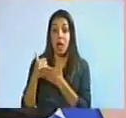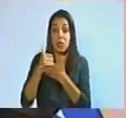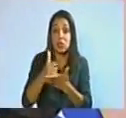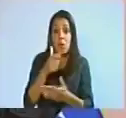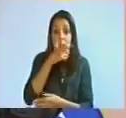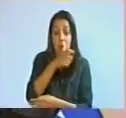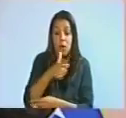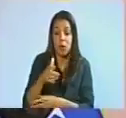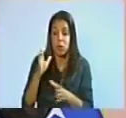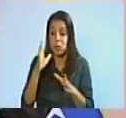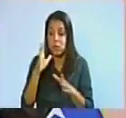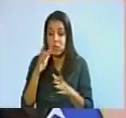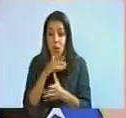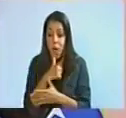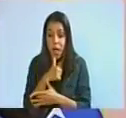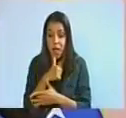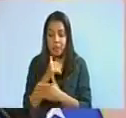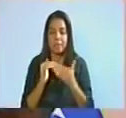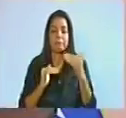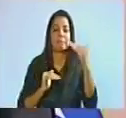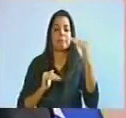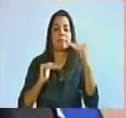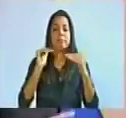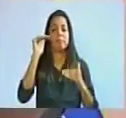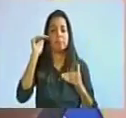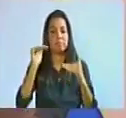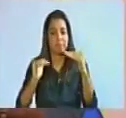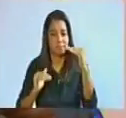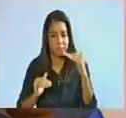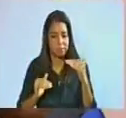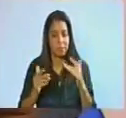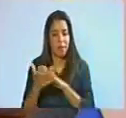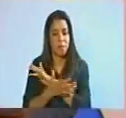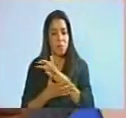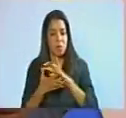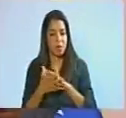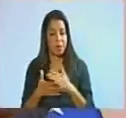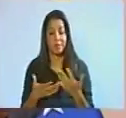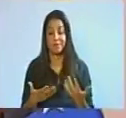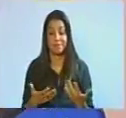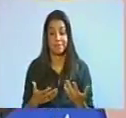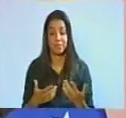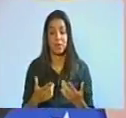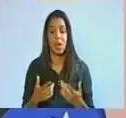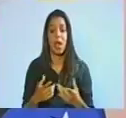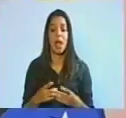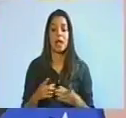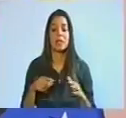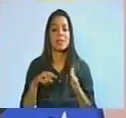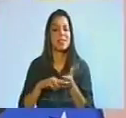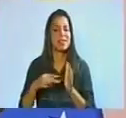hay equilibrio social. Esto profundiza la democracia.